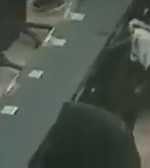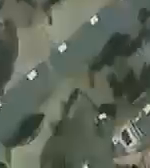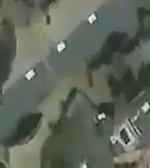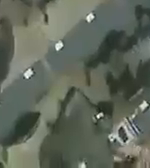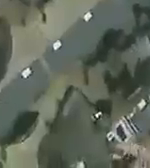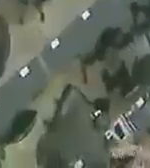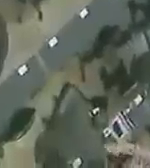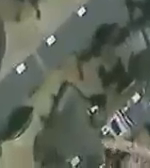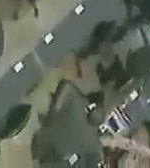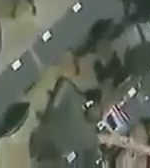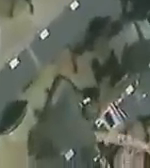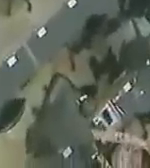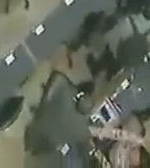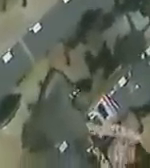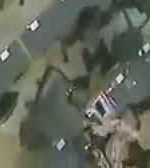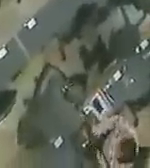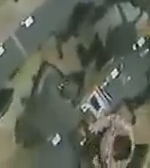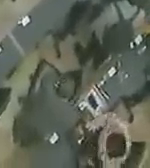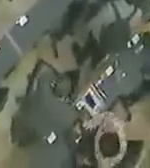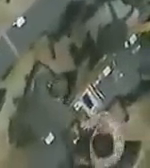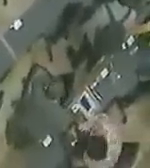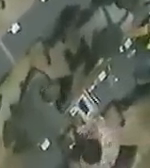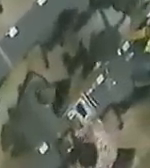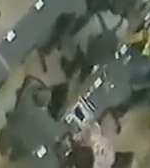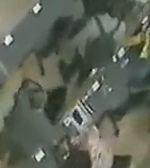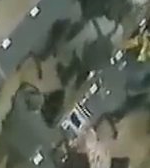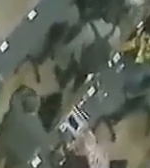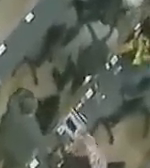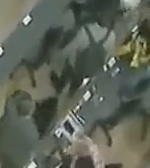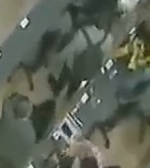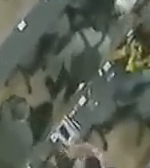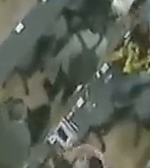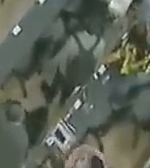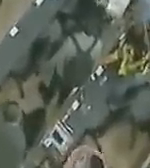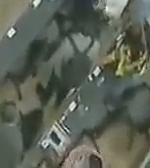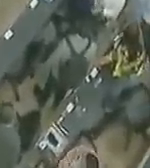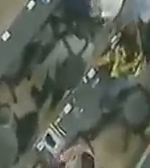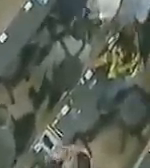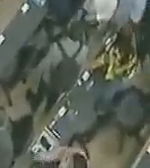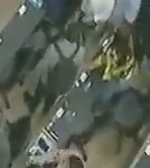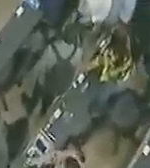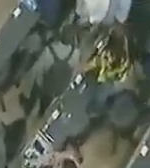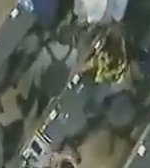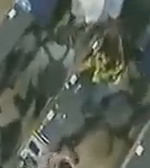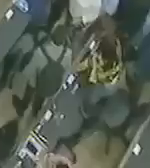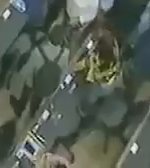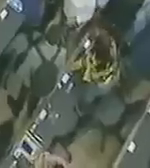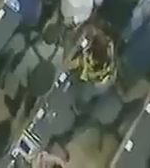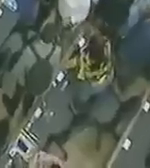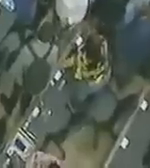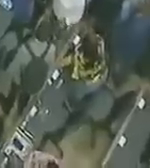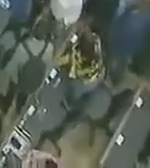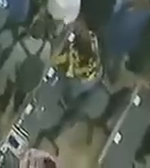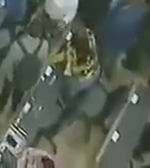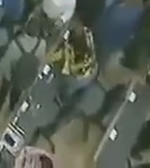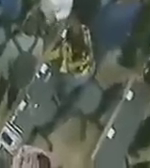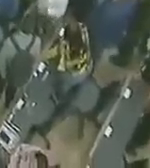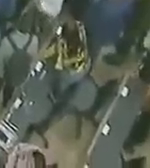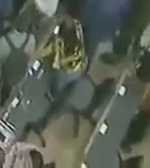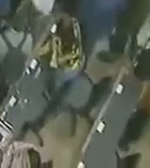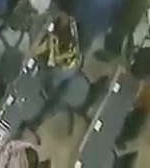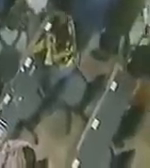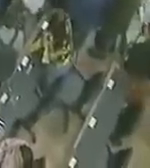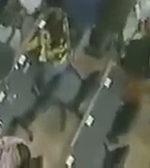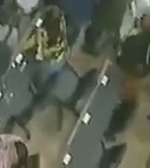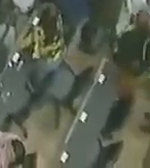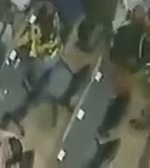del día de hoy, relacionado con la segunda discusión del proyecto de ley orgánica de reforma de la ley orgánica de